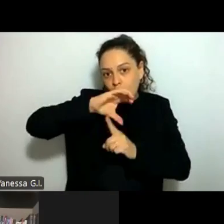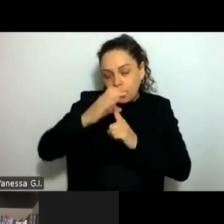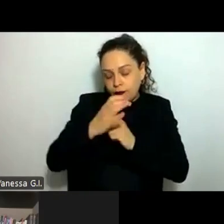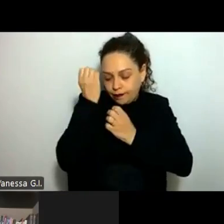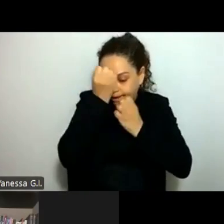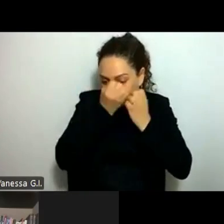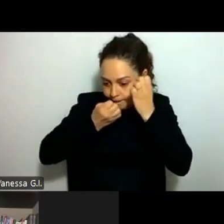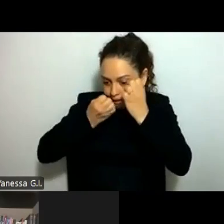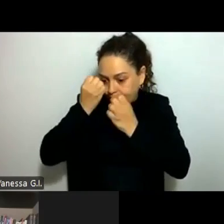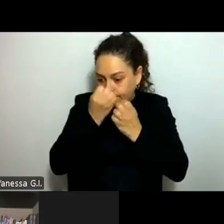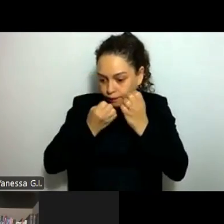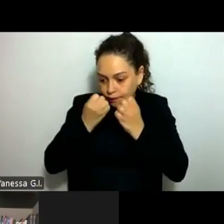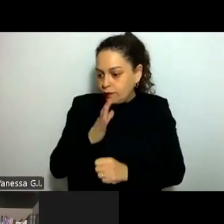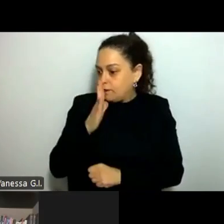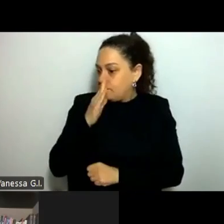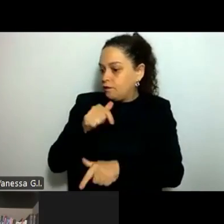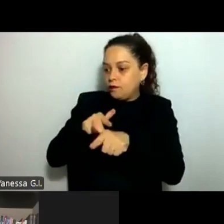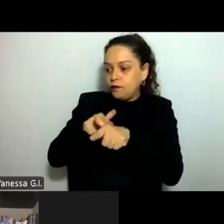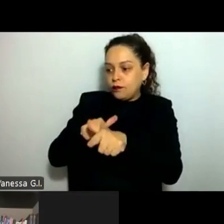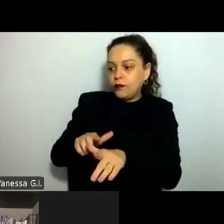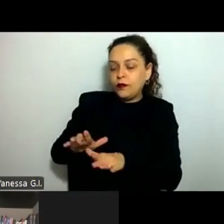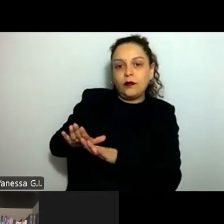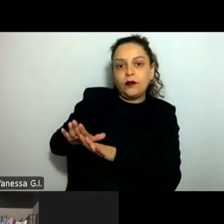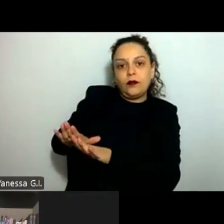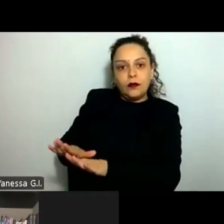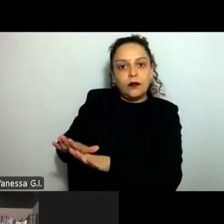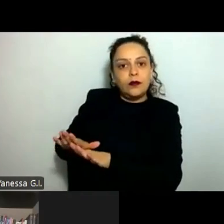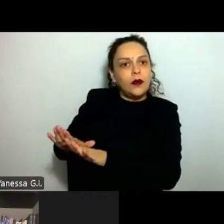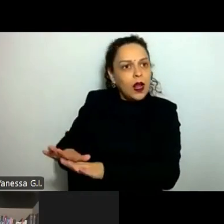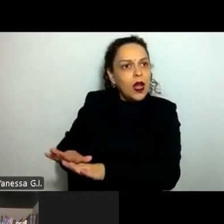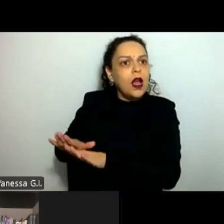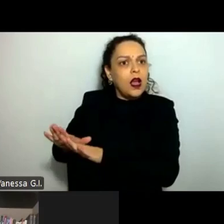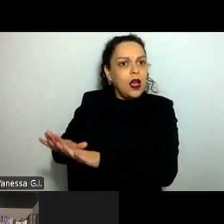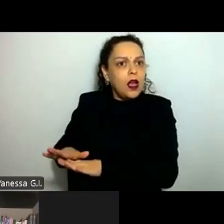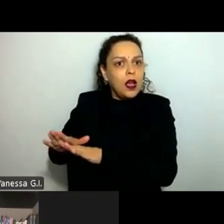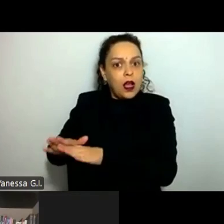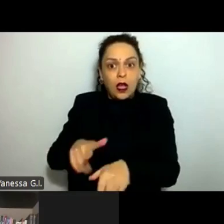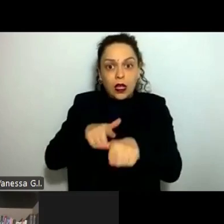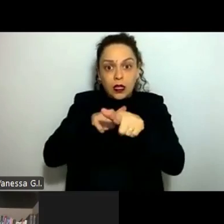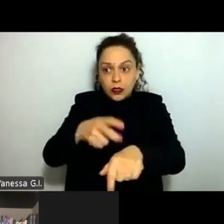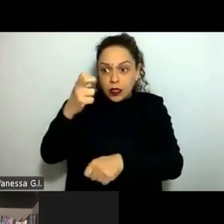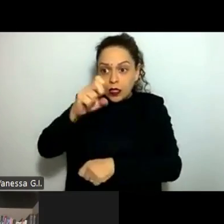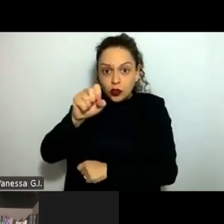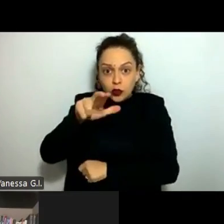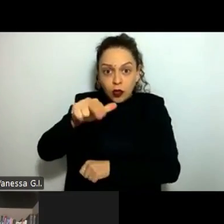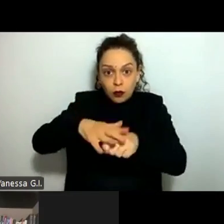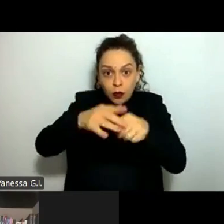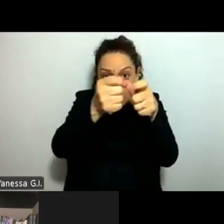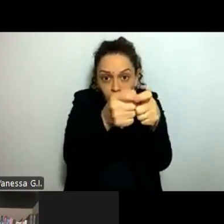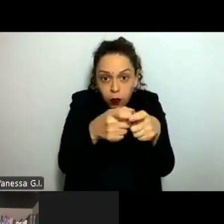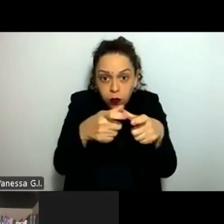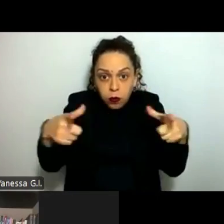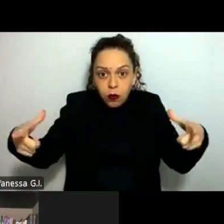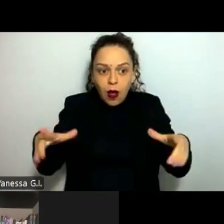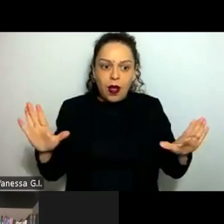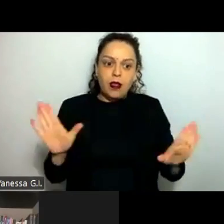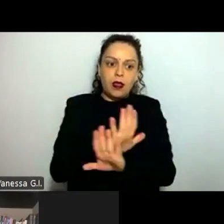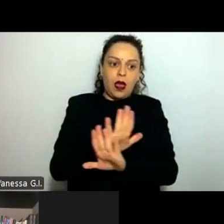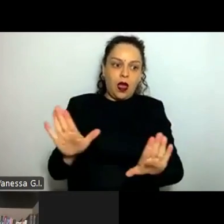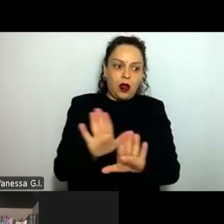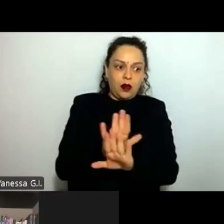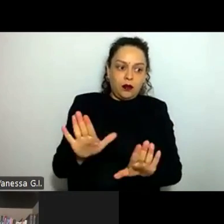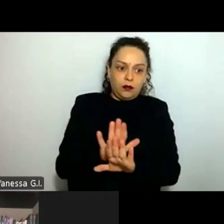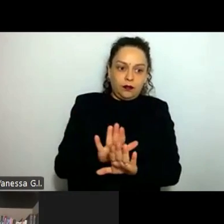pretendiendo la autorización y la incrementación de la densidad en esta zona. Este predio del que se trataba era un predio de